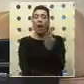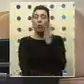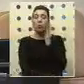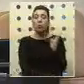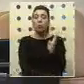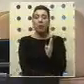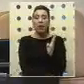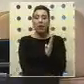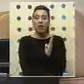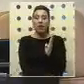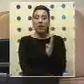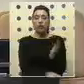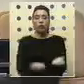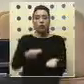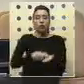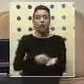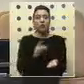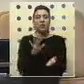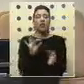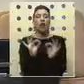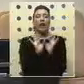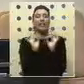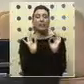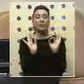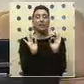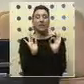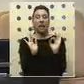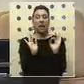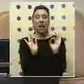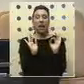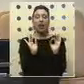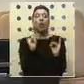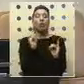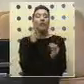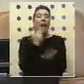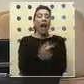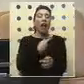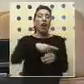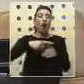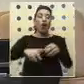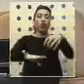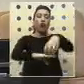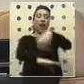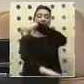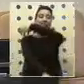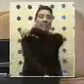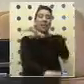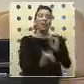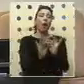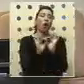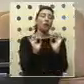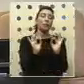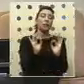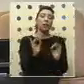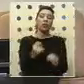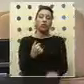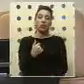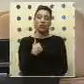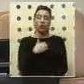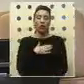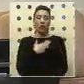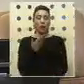beneficio de tener un subsidio habitacional preferencial como tienen el resto de las zonas extremas del país y las zonas especiales. Por lo tanto,